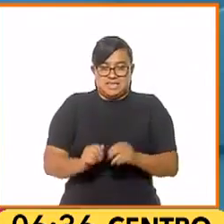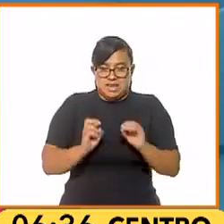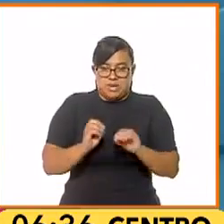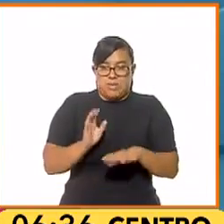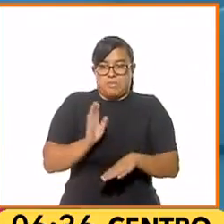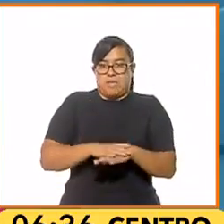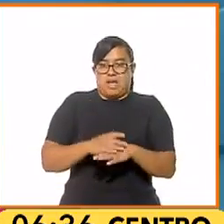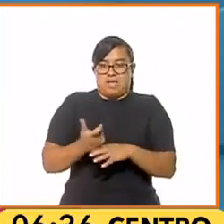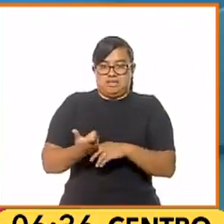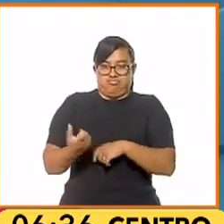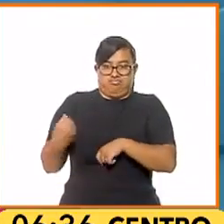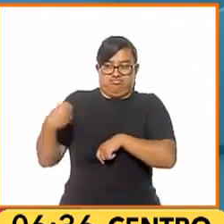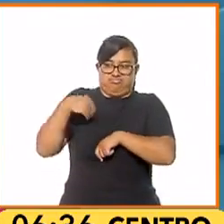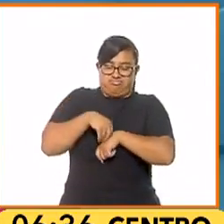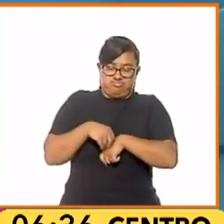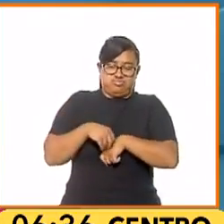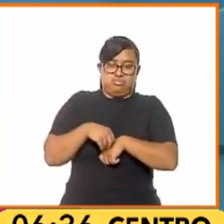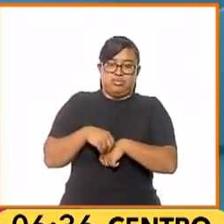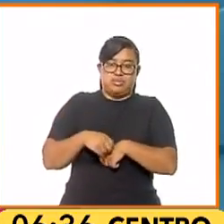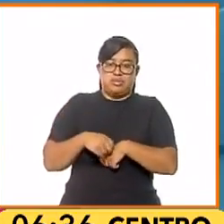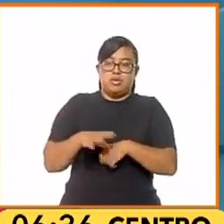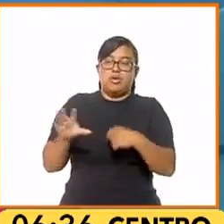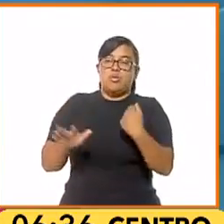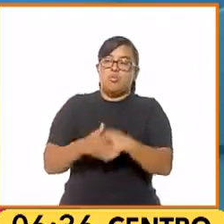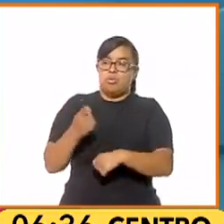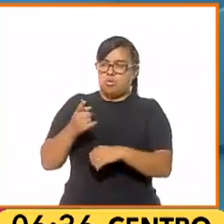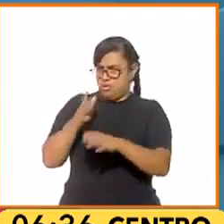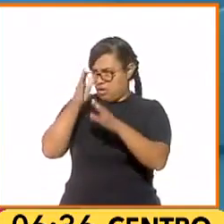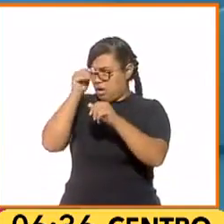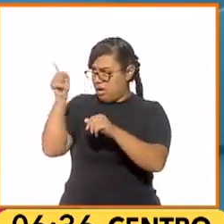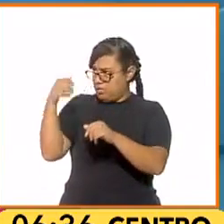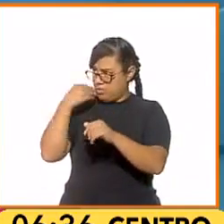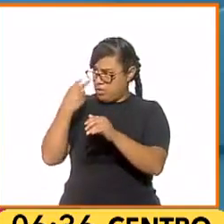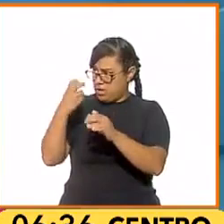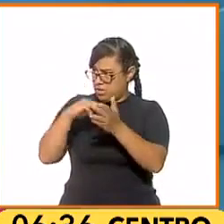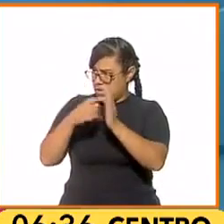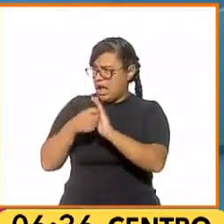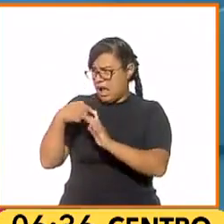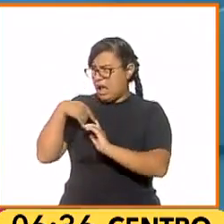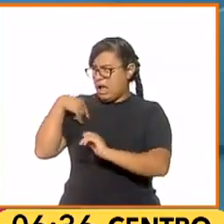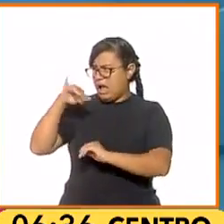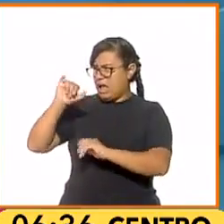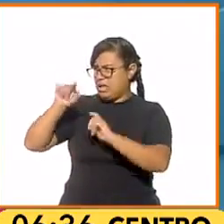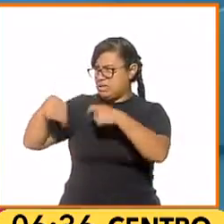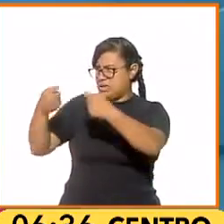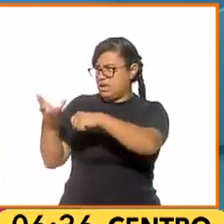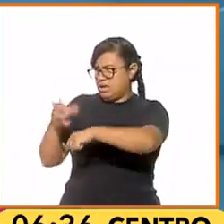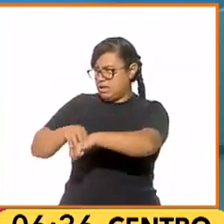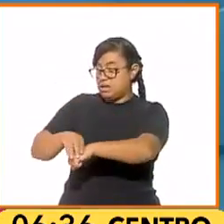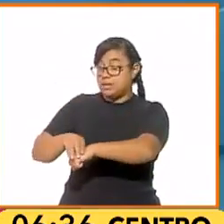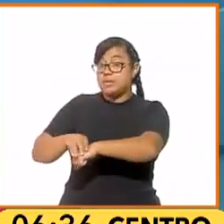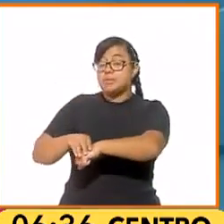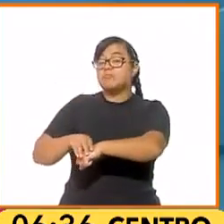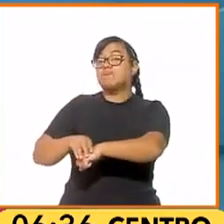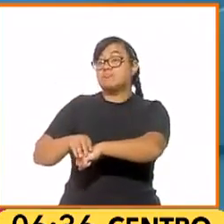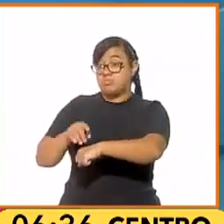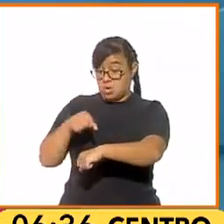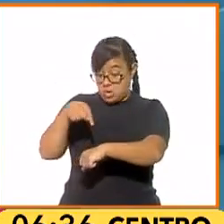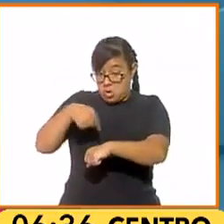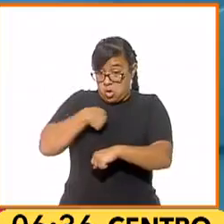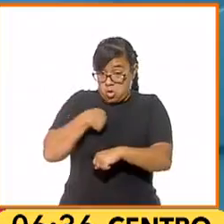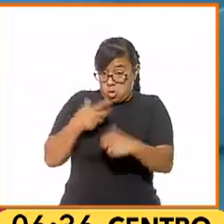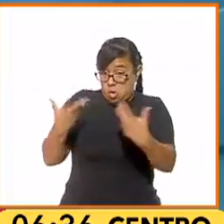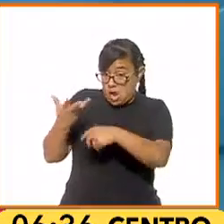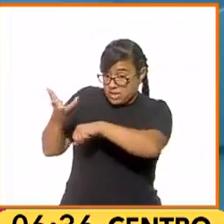extraordinarias, fruto de estos pautados de publicidad, pues van a tener precisamente una sanción